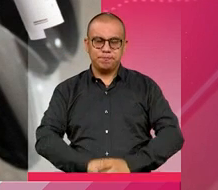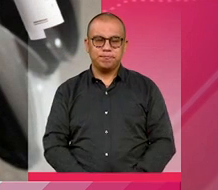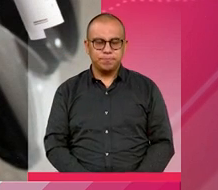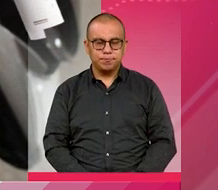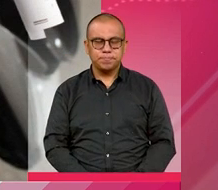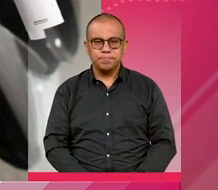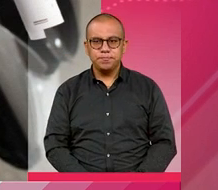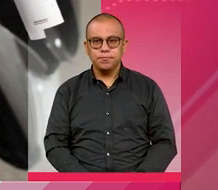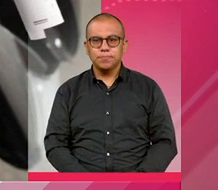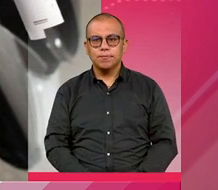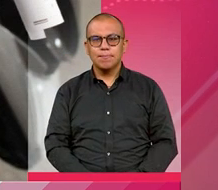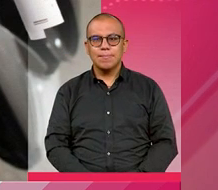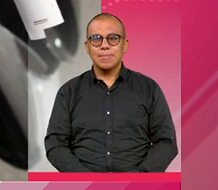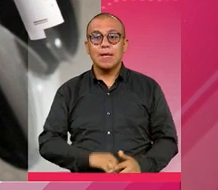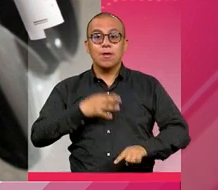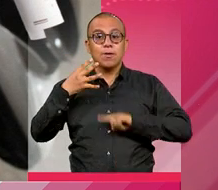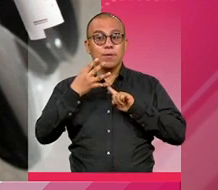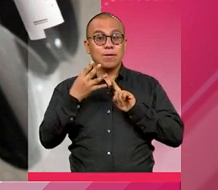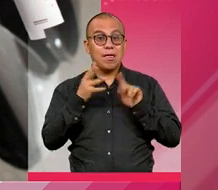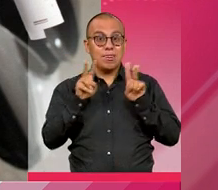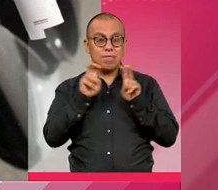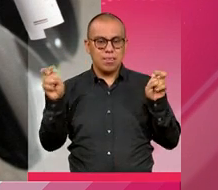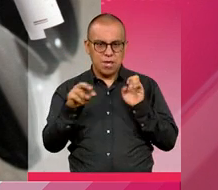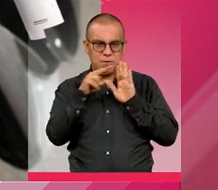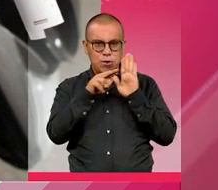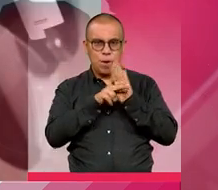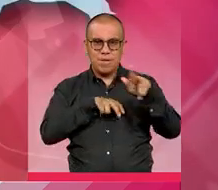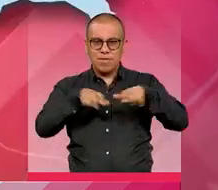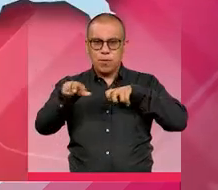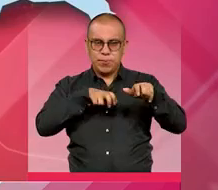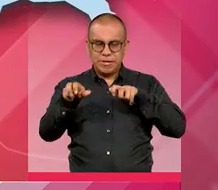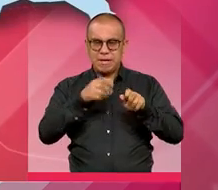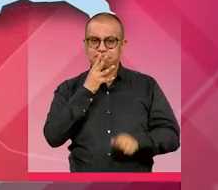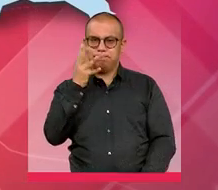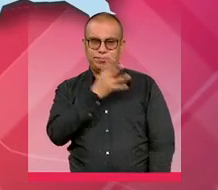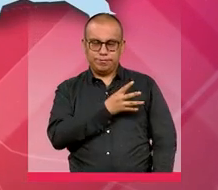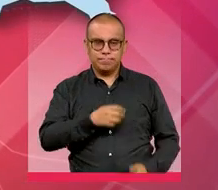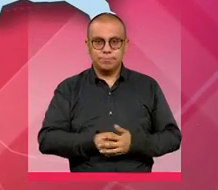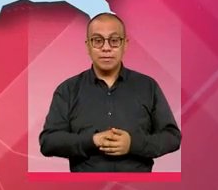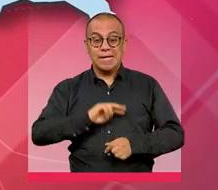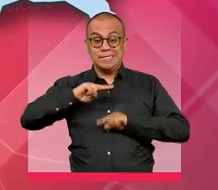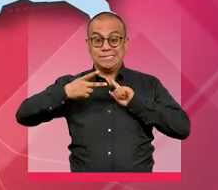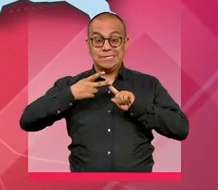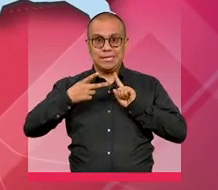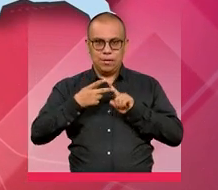y 2.733 a quienes incumplieron normas de tránsito. El segundo turno, que le